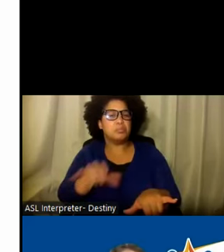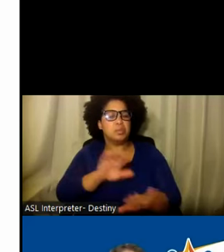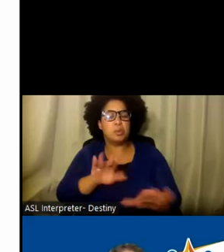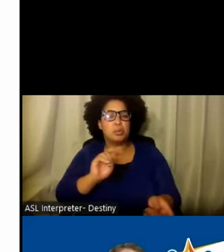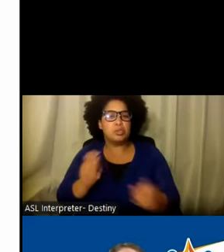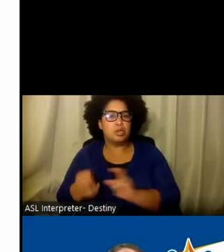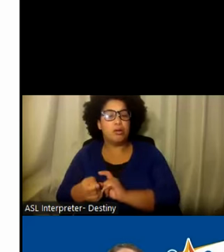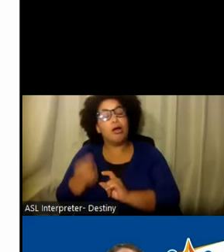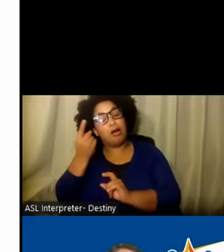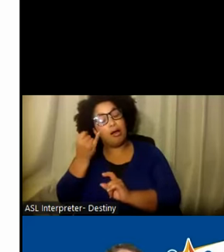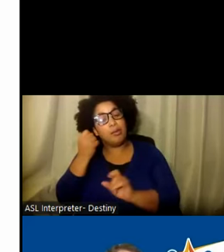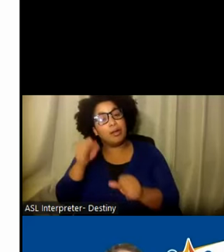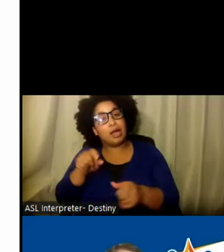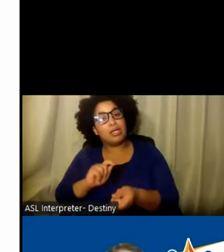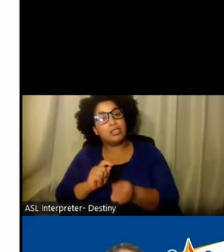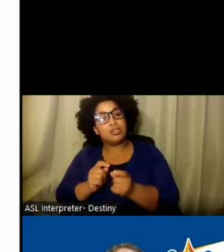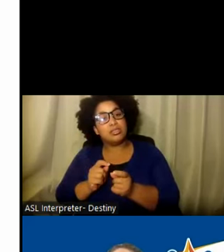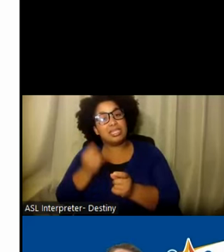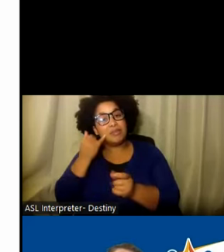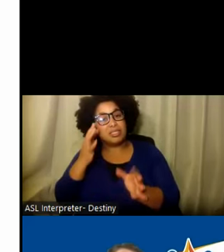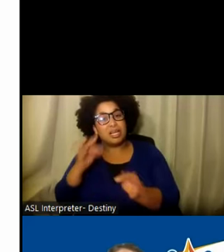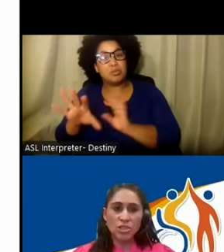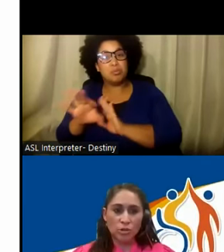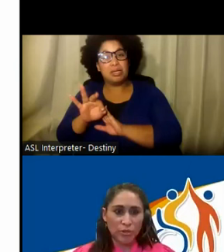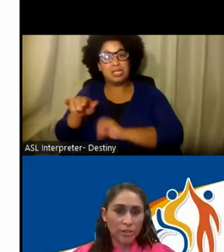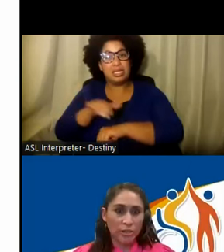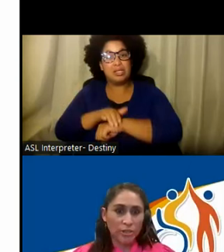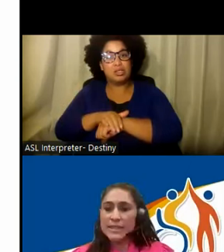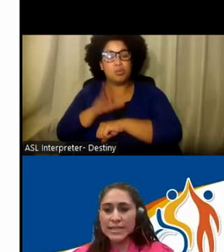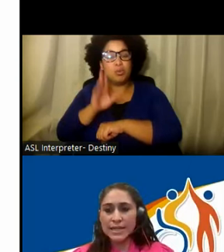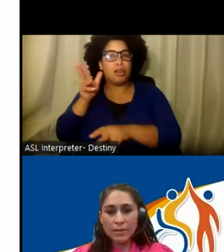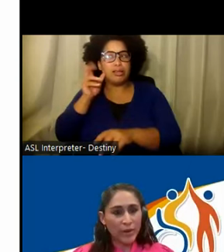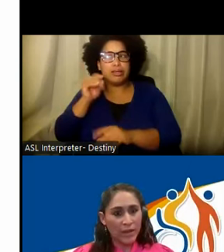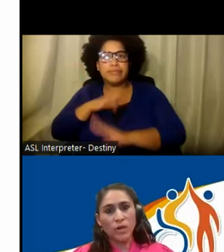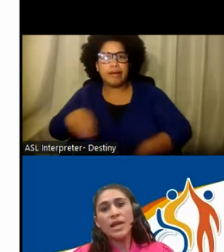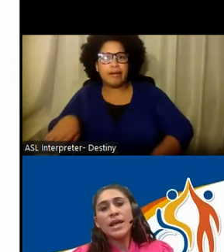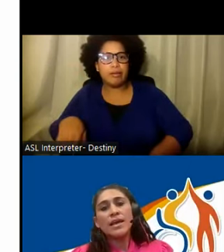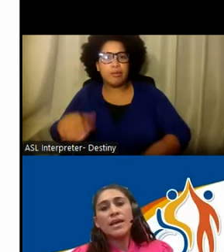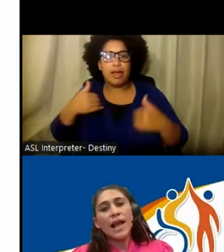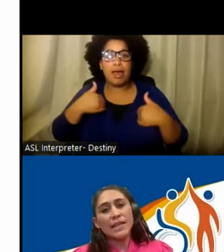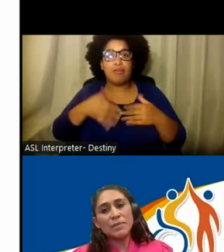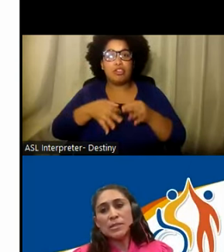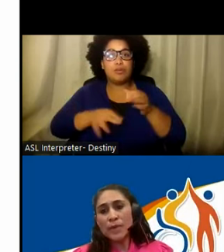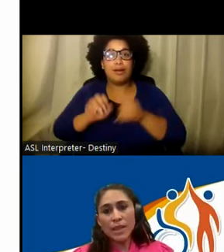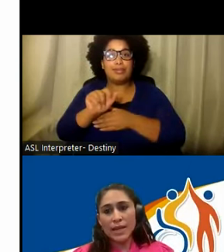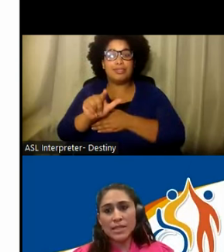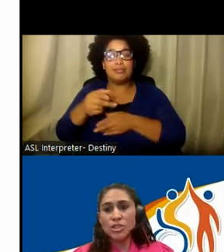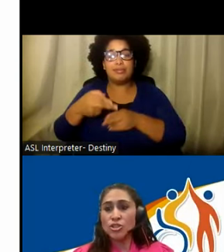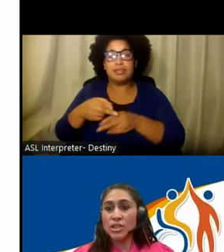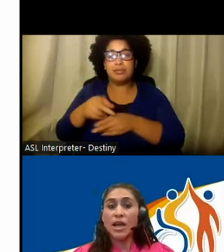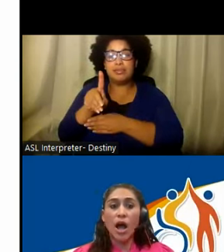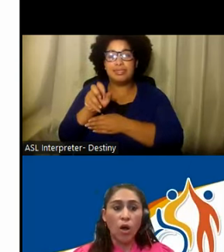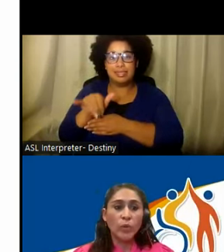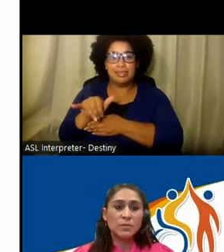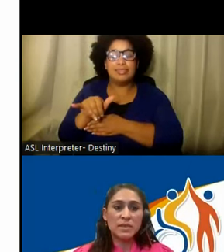select English, you will hear silence. Our ASL interpreter, Destiny Bradford, has been spotlighted so